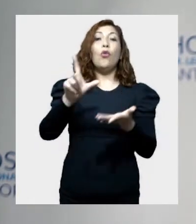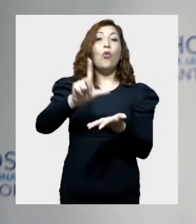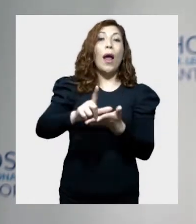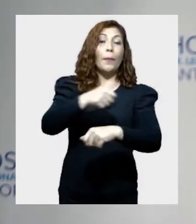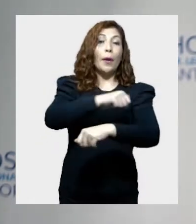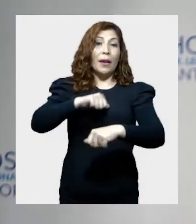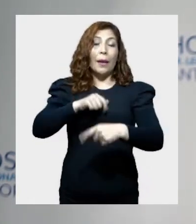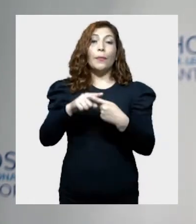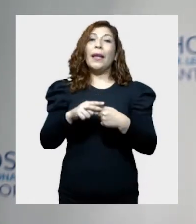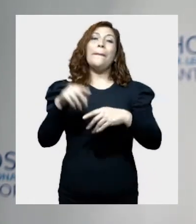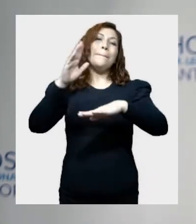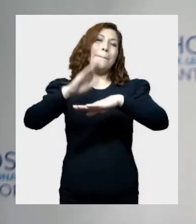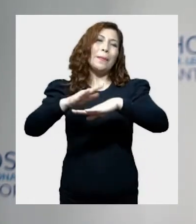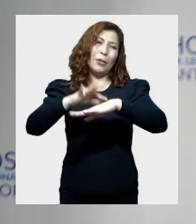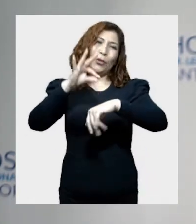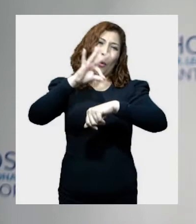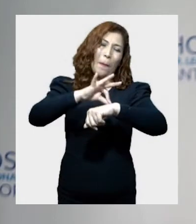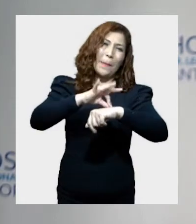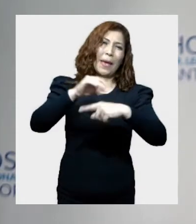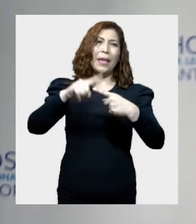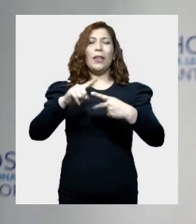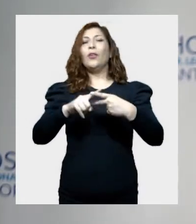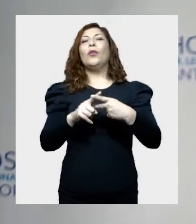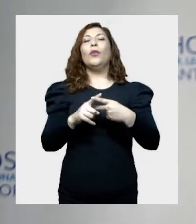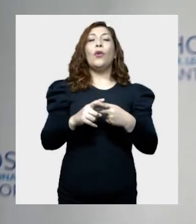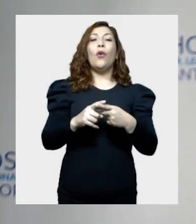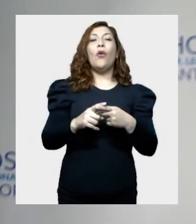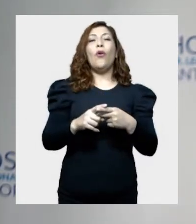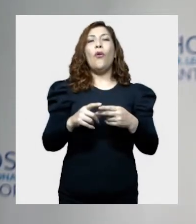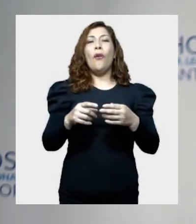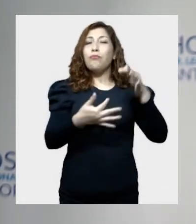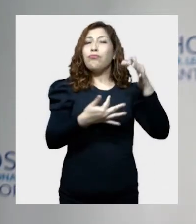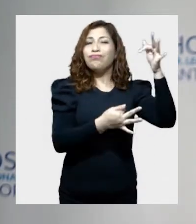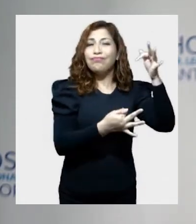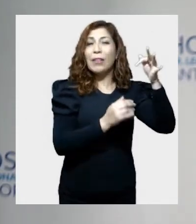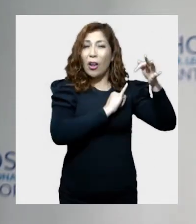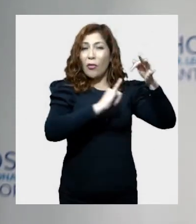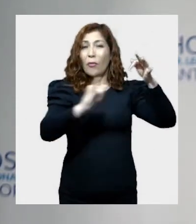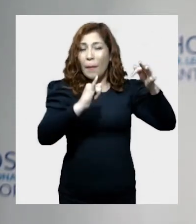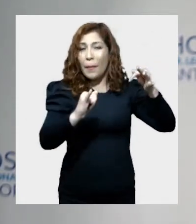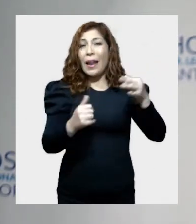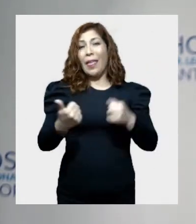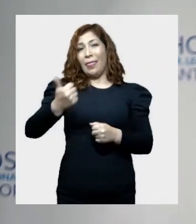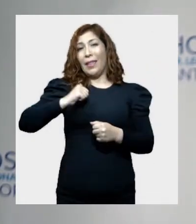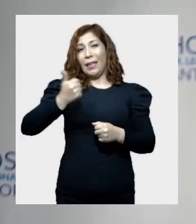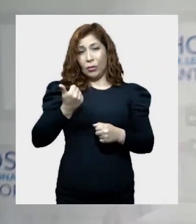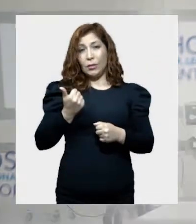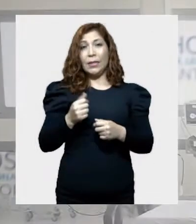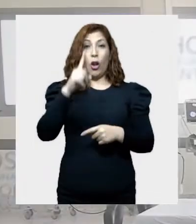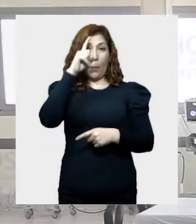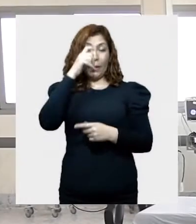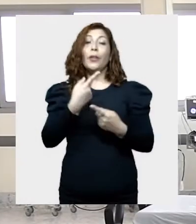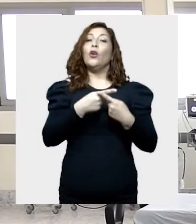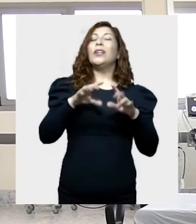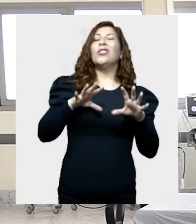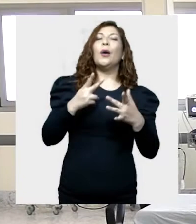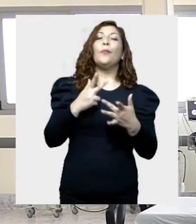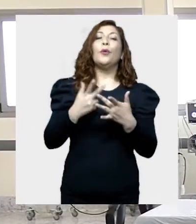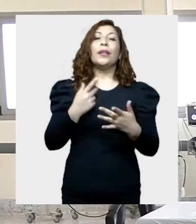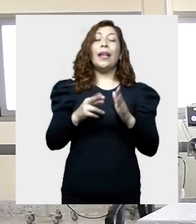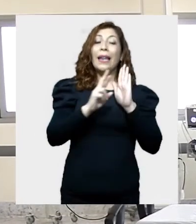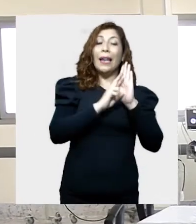licencias médicas o por medidas definidas en circulares emitidas desde la dirección del establecimiento. Otro motivo que explica